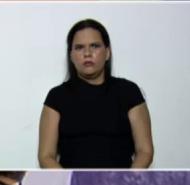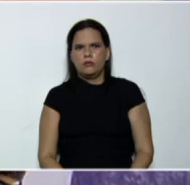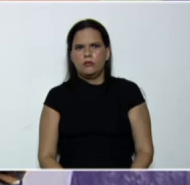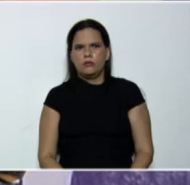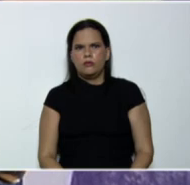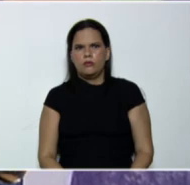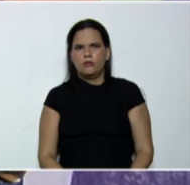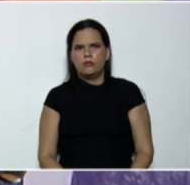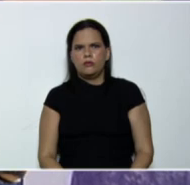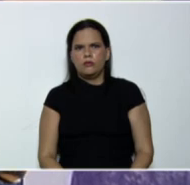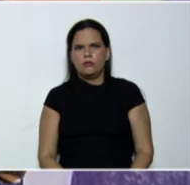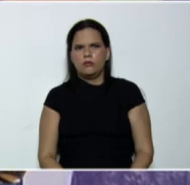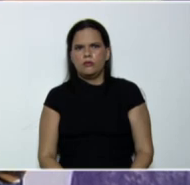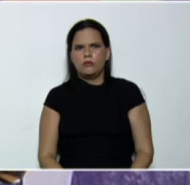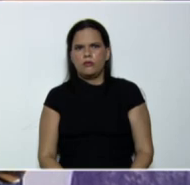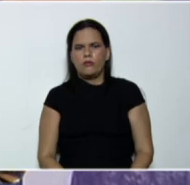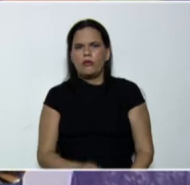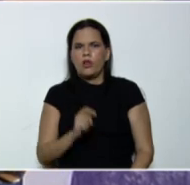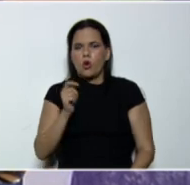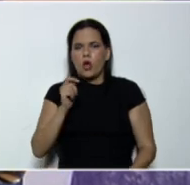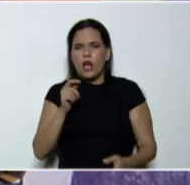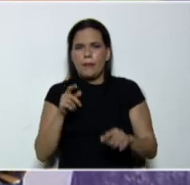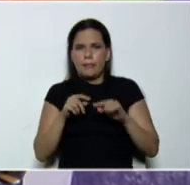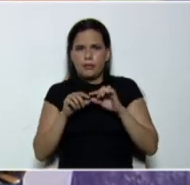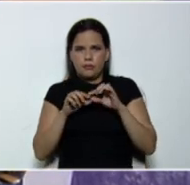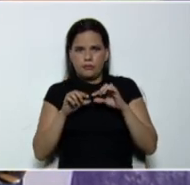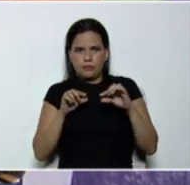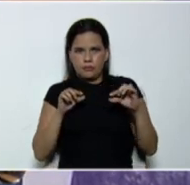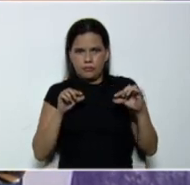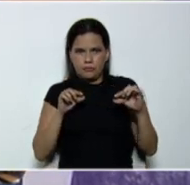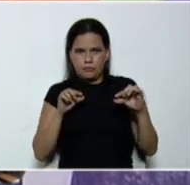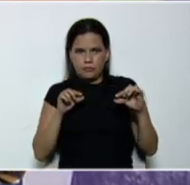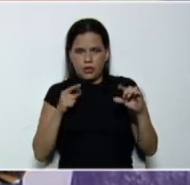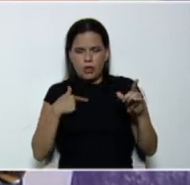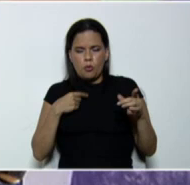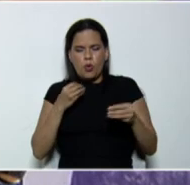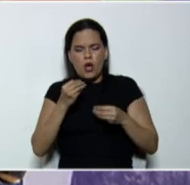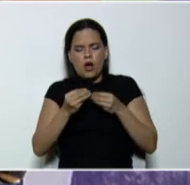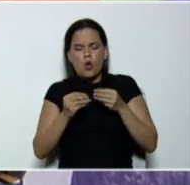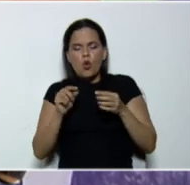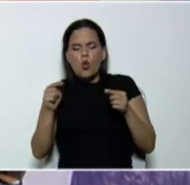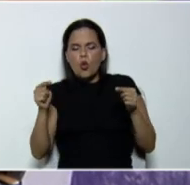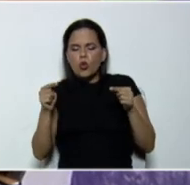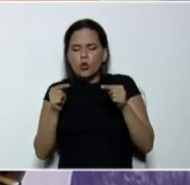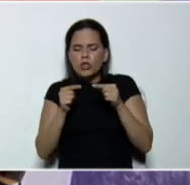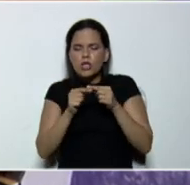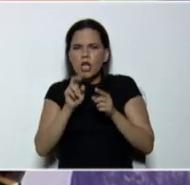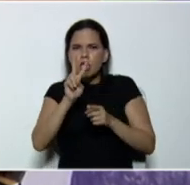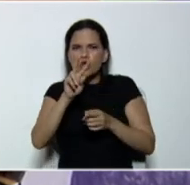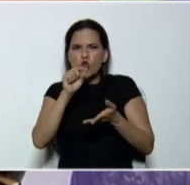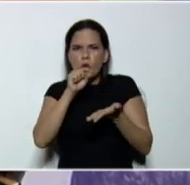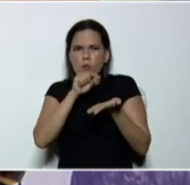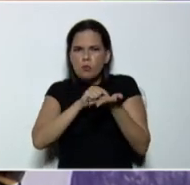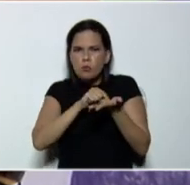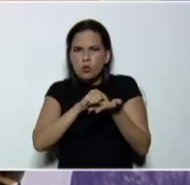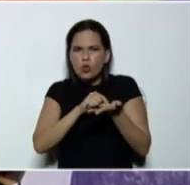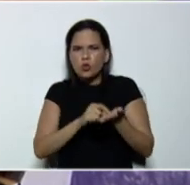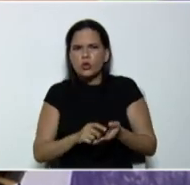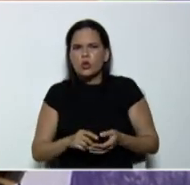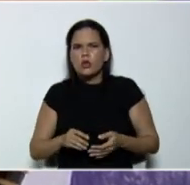Ahora, con el lápiz y la regla voy a trazar esos dos puntos donde intersectan